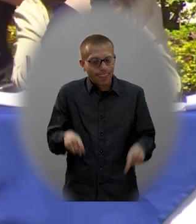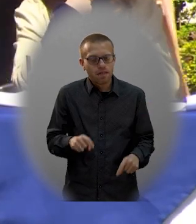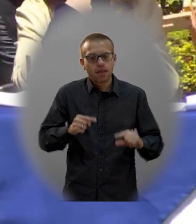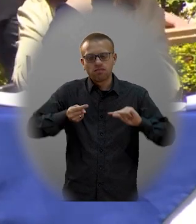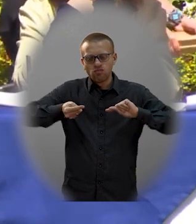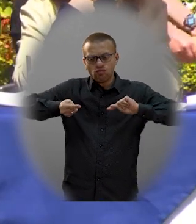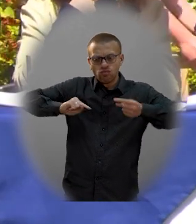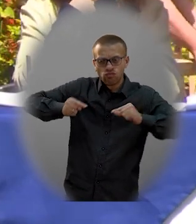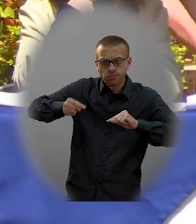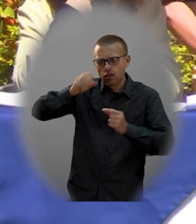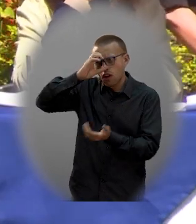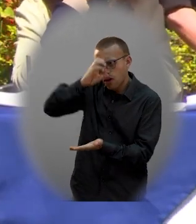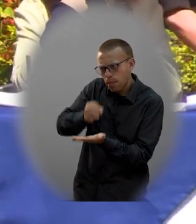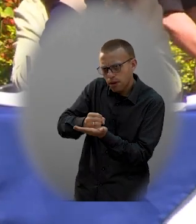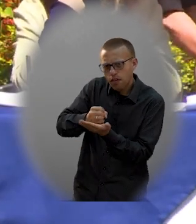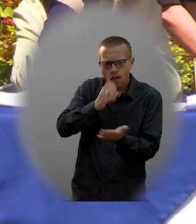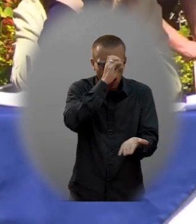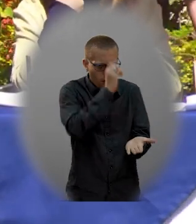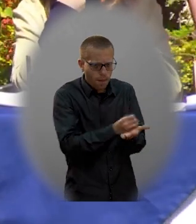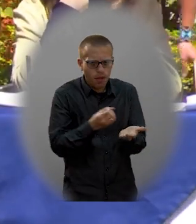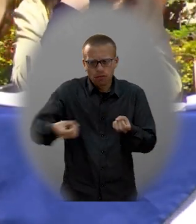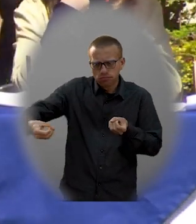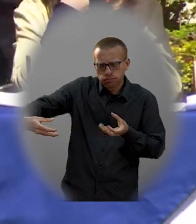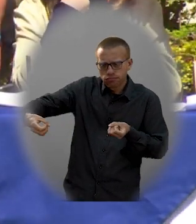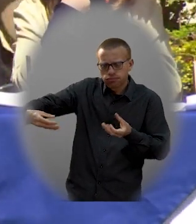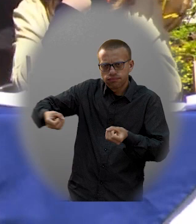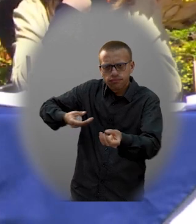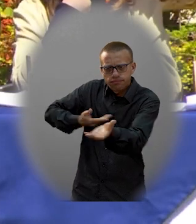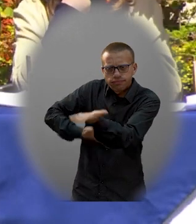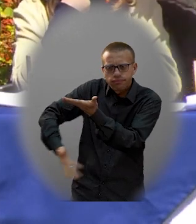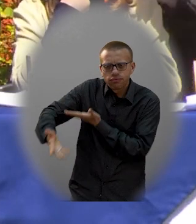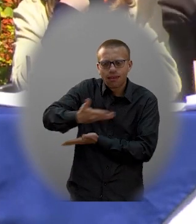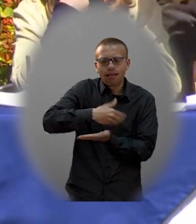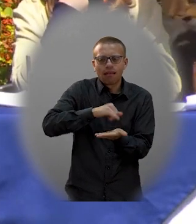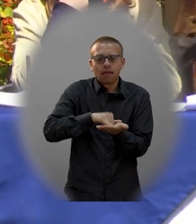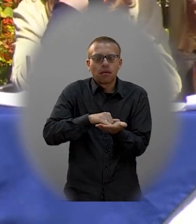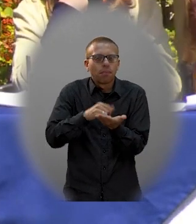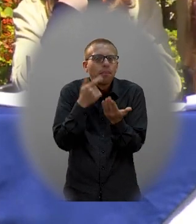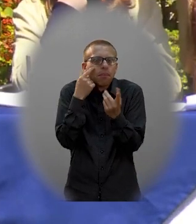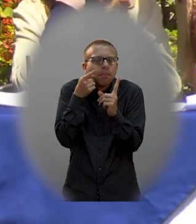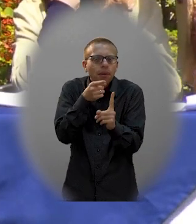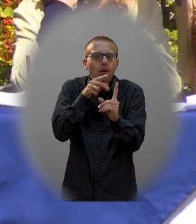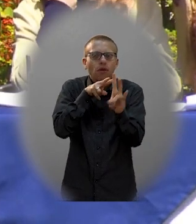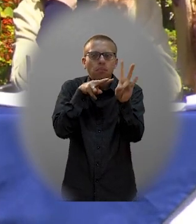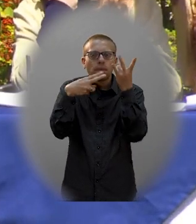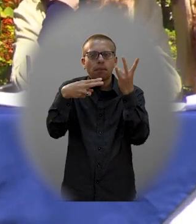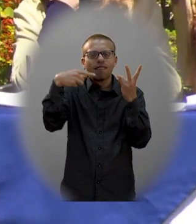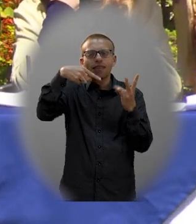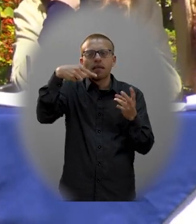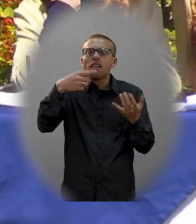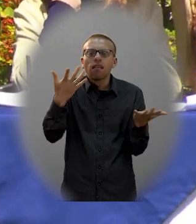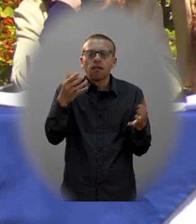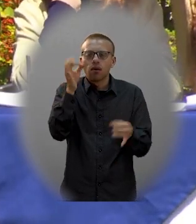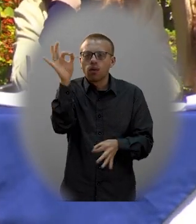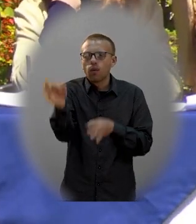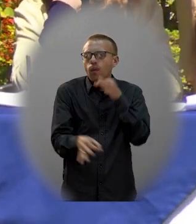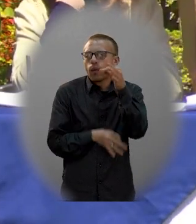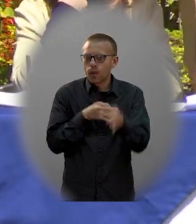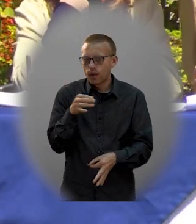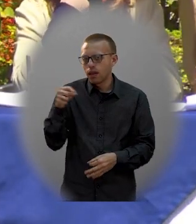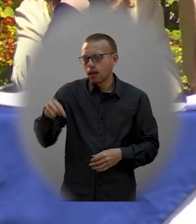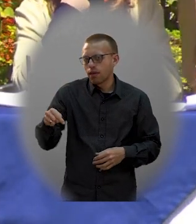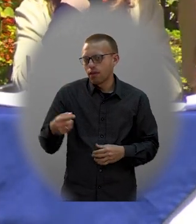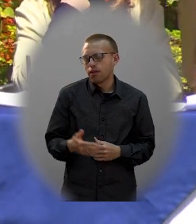público y ojalá lo pudiéramos hacer desde esta perspectiva del cuidado, ¿no? En la perspectiva de no